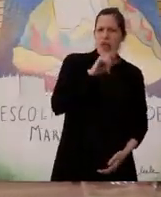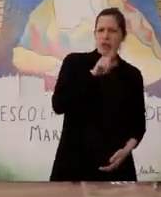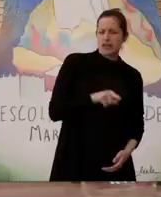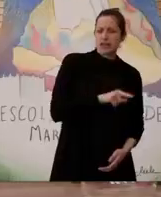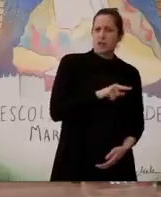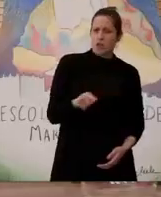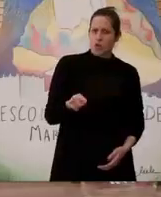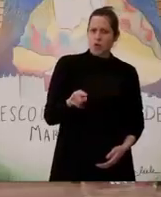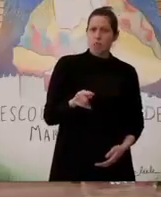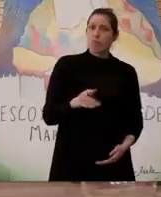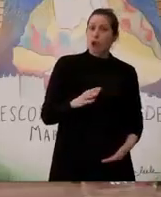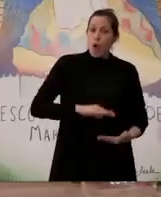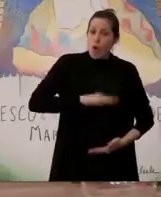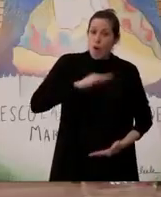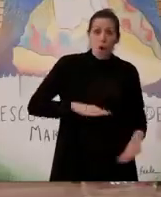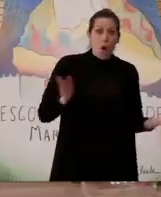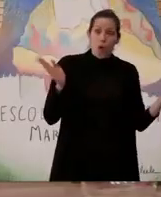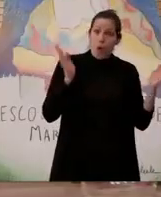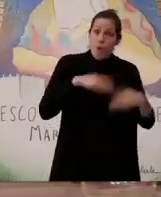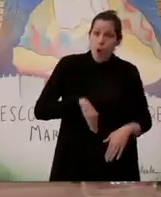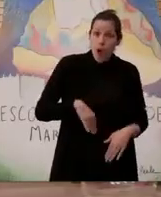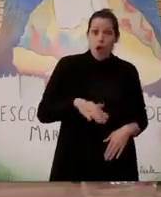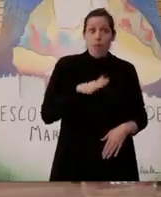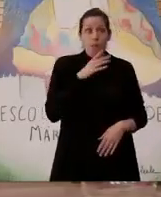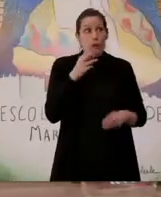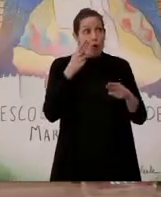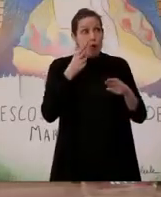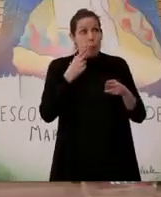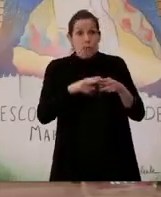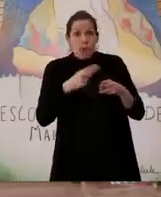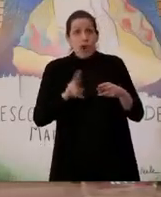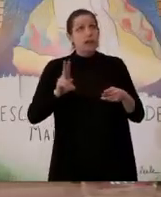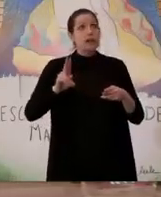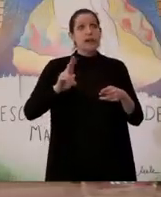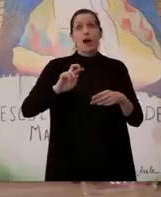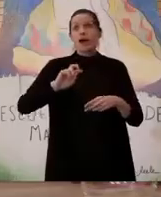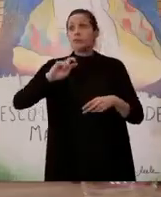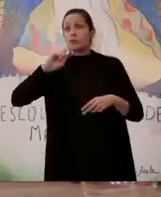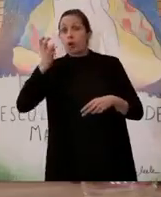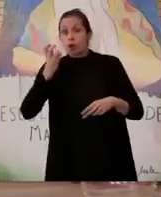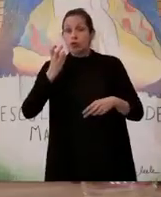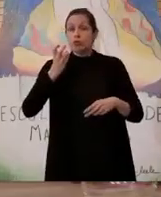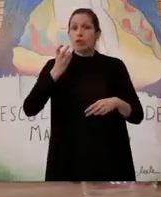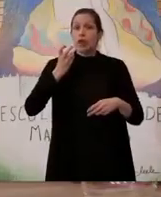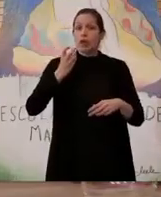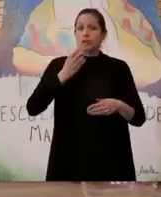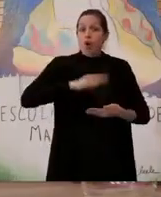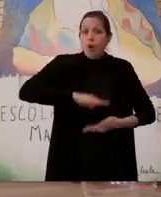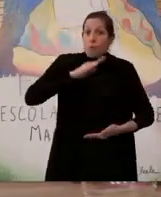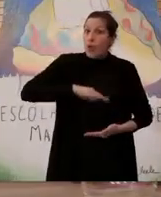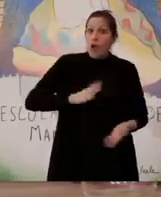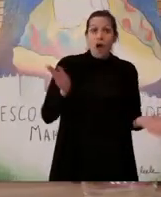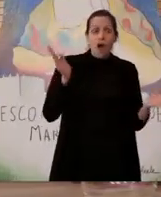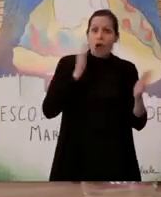las competencias que noten a través de las políticas que ven en de otros instrumentos y que en este caso pues son efectivamente tal como está